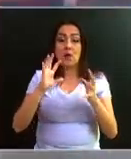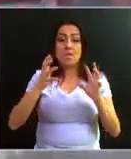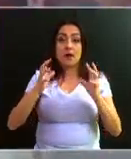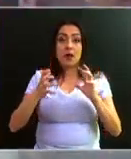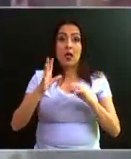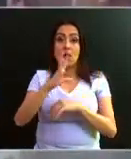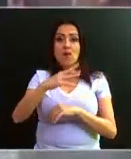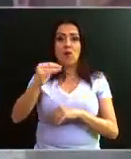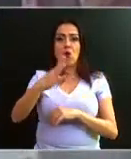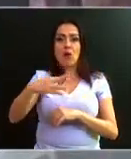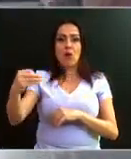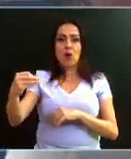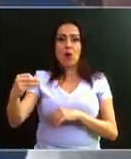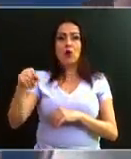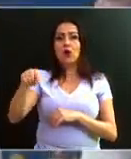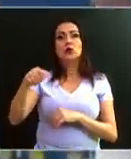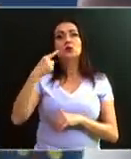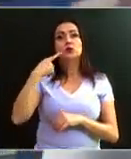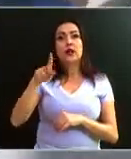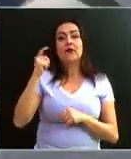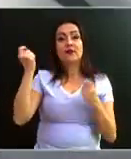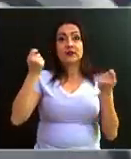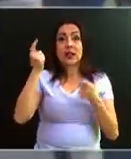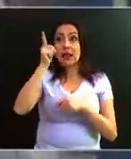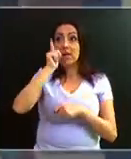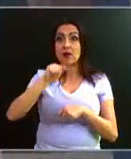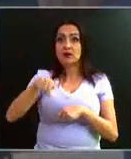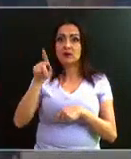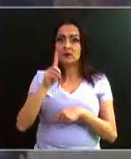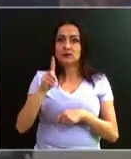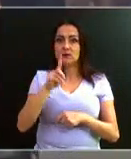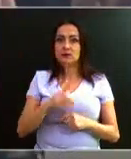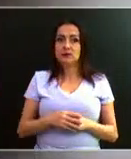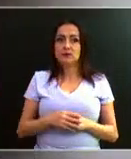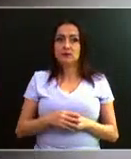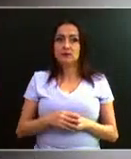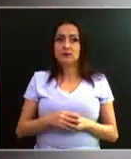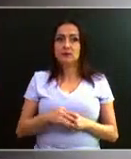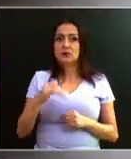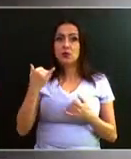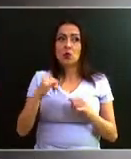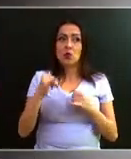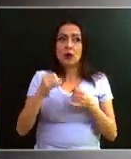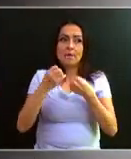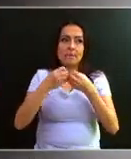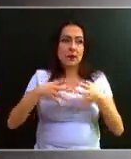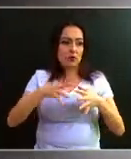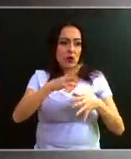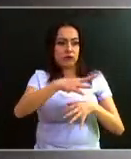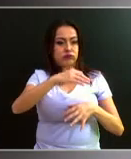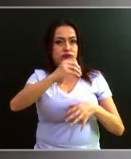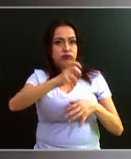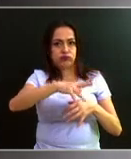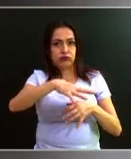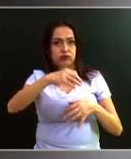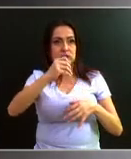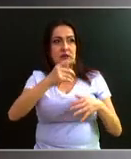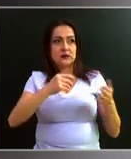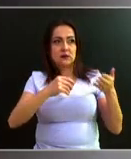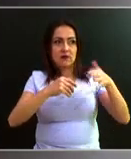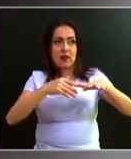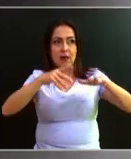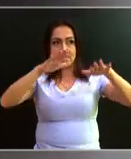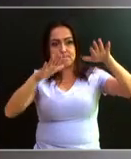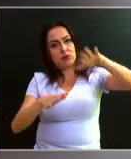El Pulpo durante las fiestas de Limón este domingo. La atracción perdió uno de sus carruseles y se fue a su